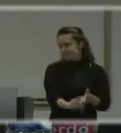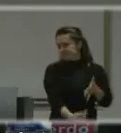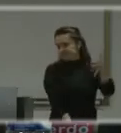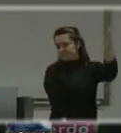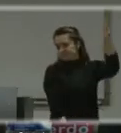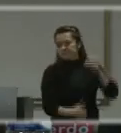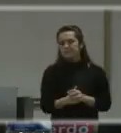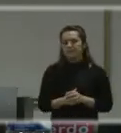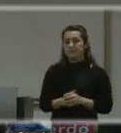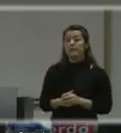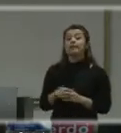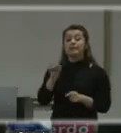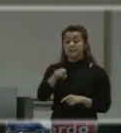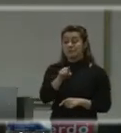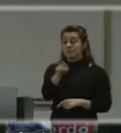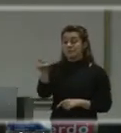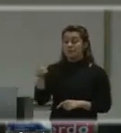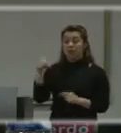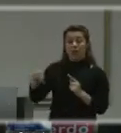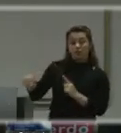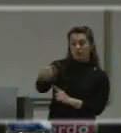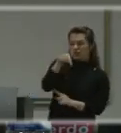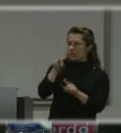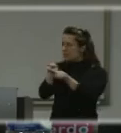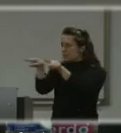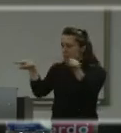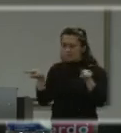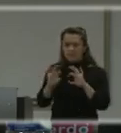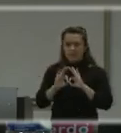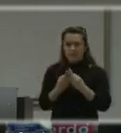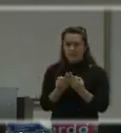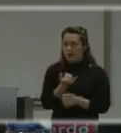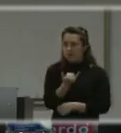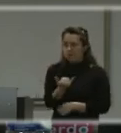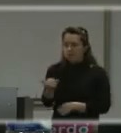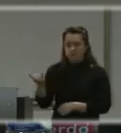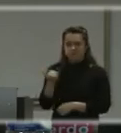Y con respecto al entorno familiar, y con esto cierro esta parte,